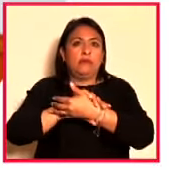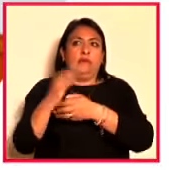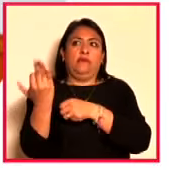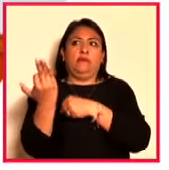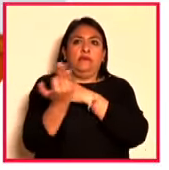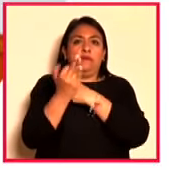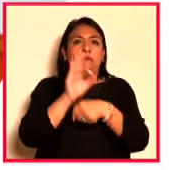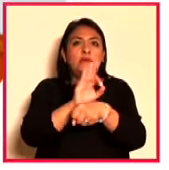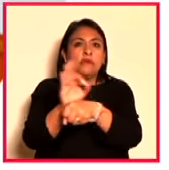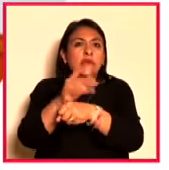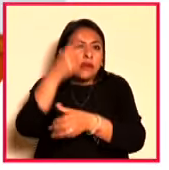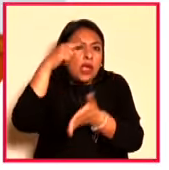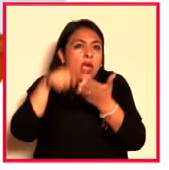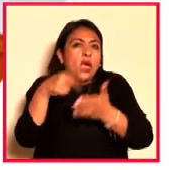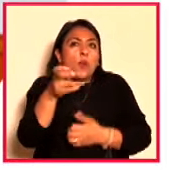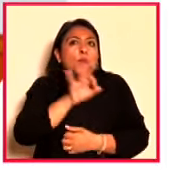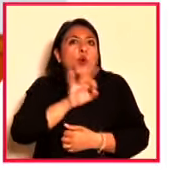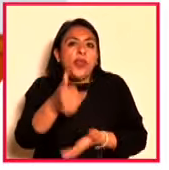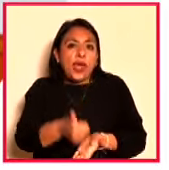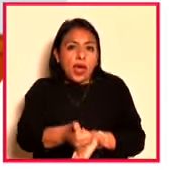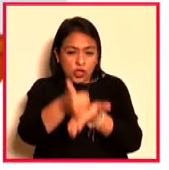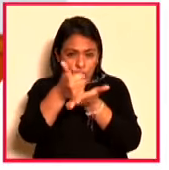ser una vía para solventar